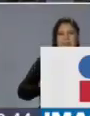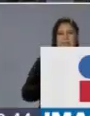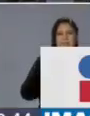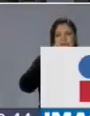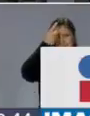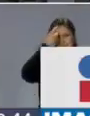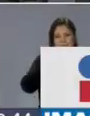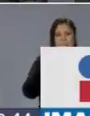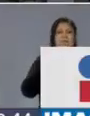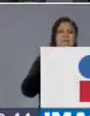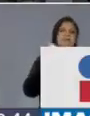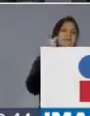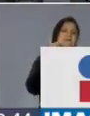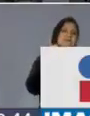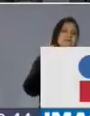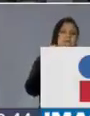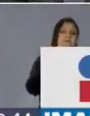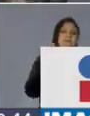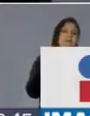Diputados, diputado Porfirio Muñoz Ledo.